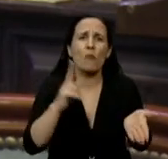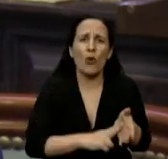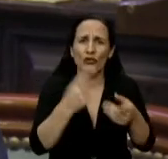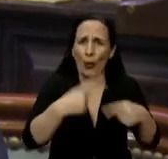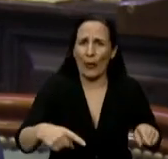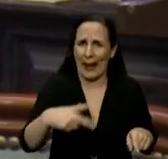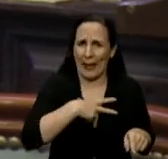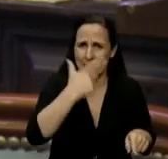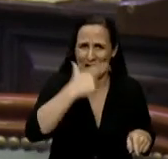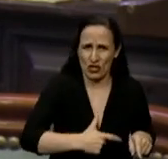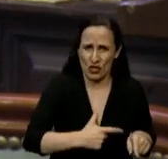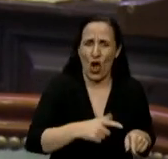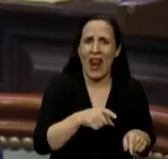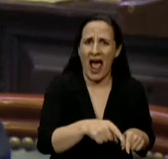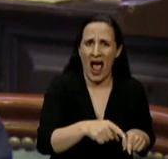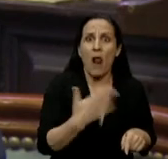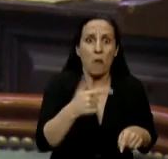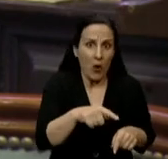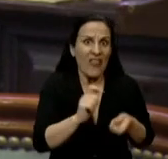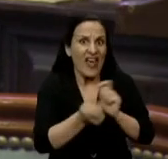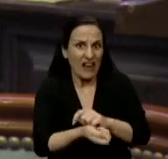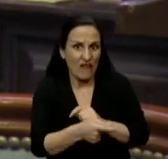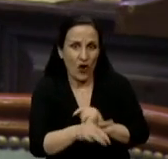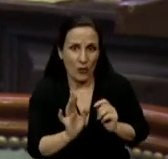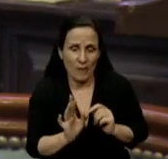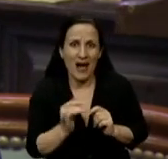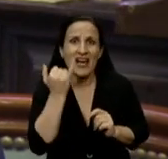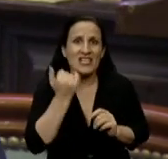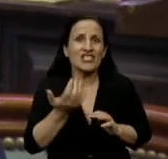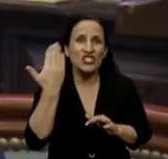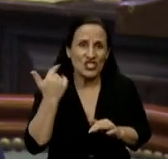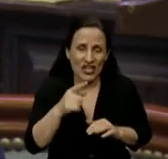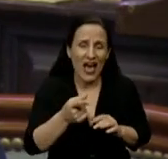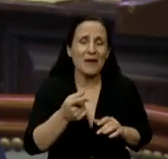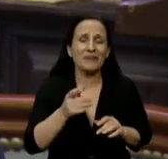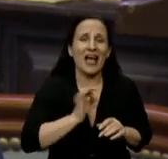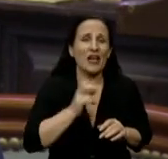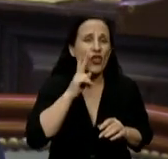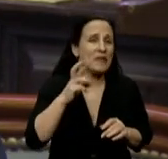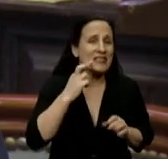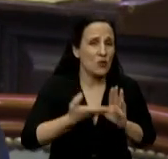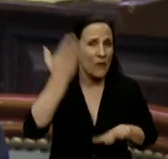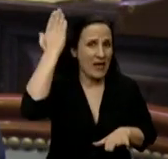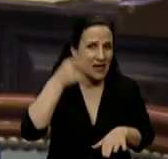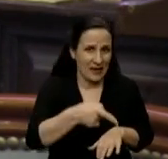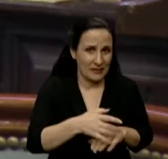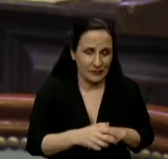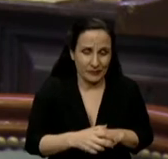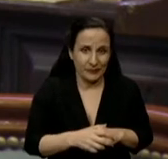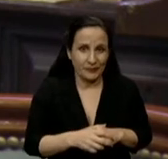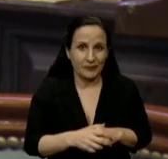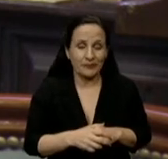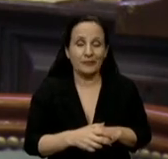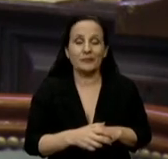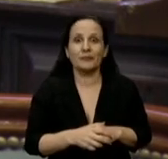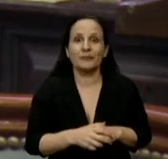bienes personales sobre el que se podía hacer una reforma, el que de hecho había ya subido en 2019 y sobre el que se